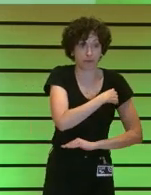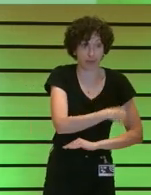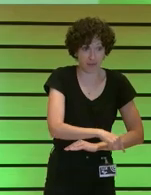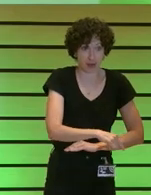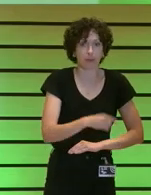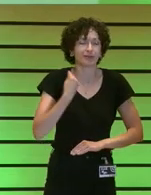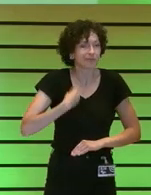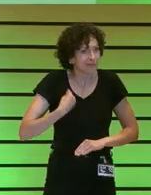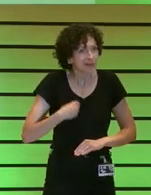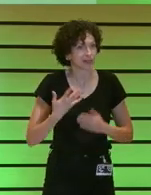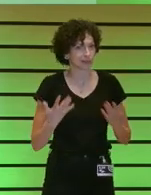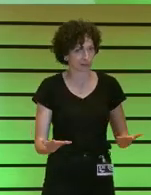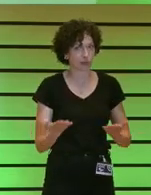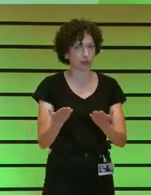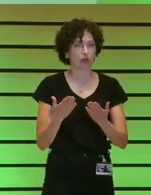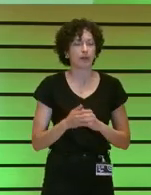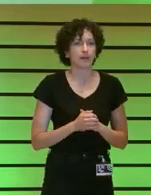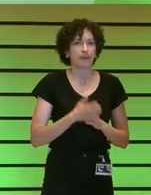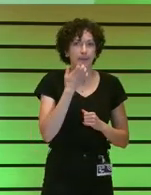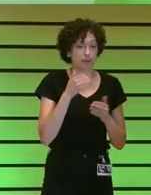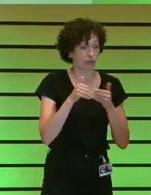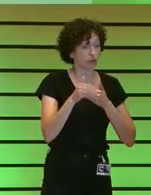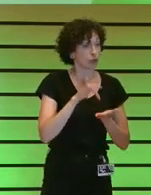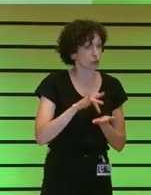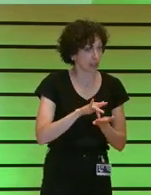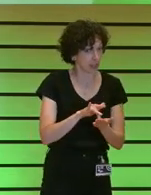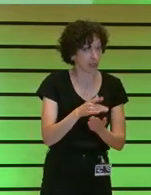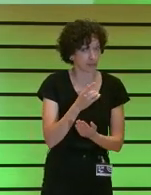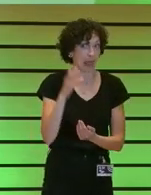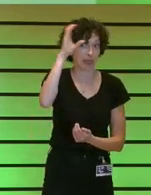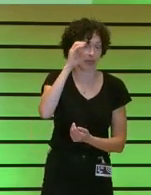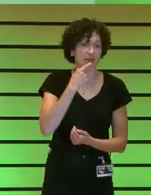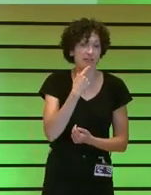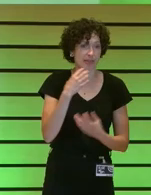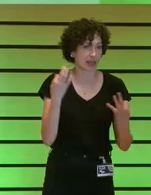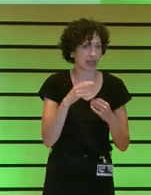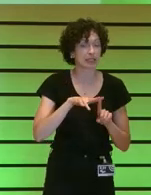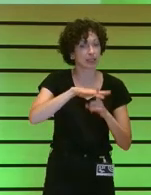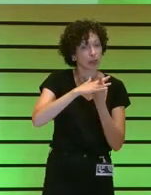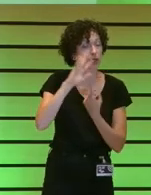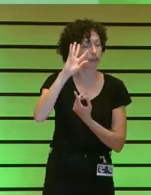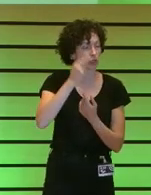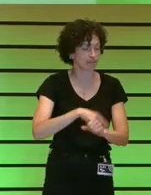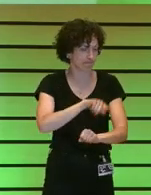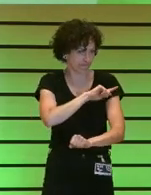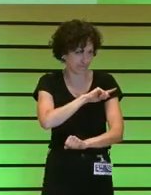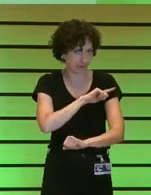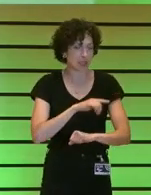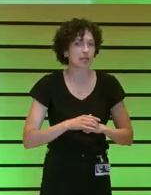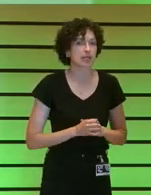pasa un poco lo mismo cosas que vamos a ver pues según nos dice la ciencia fenómenos meteorológicos extremos